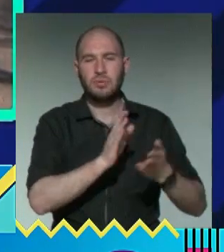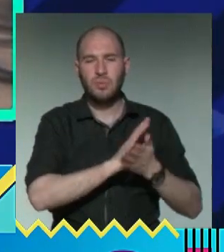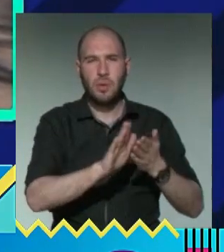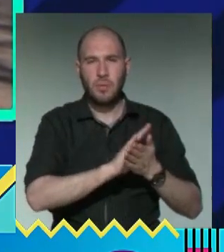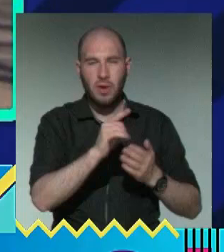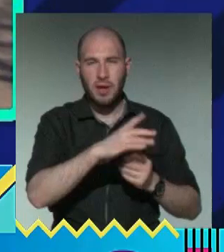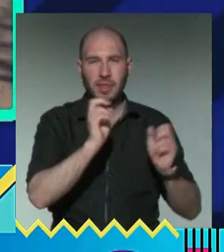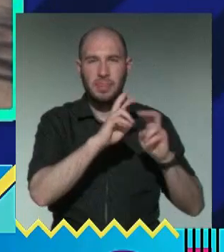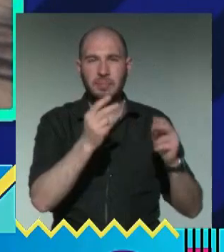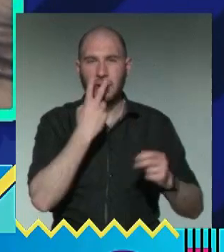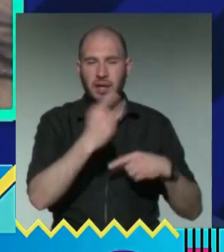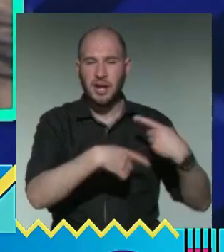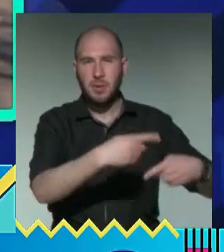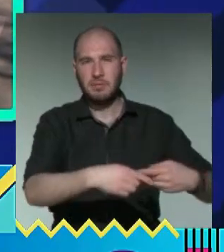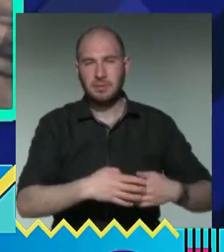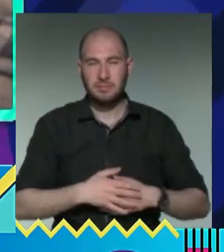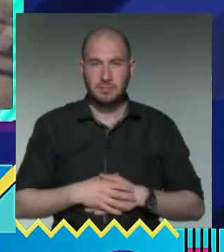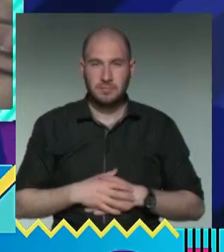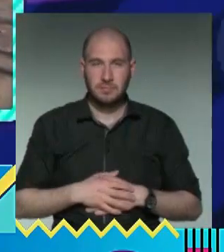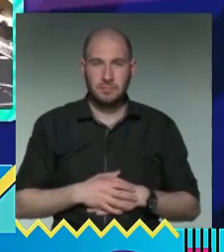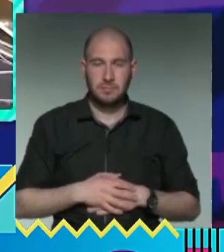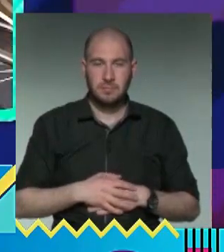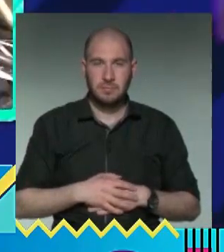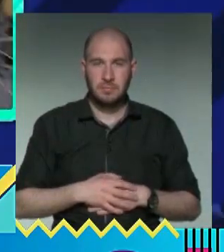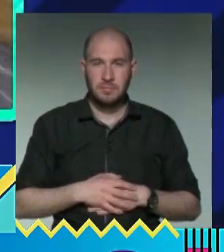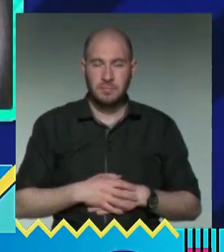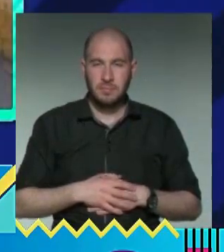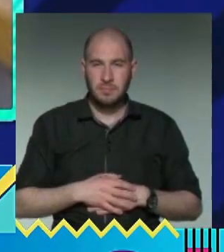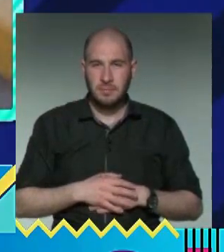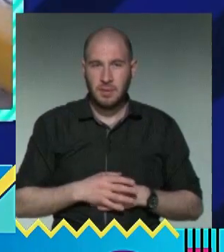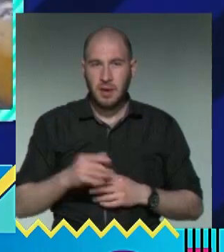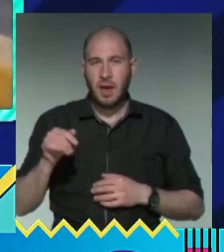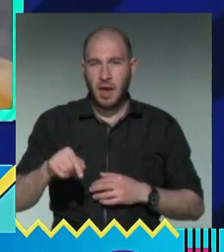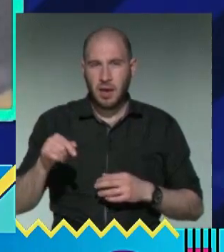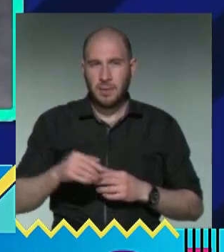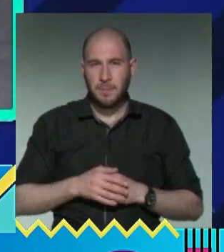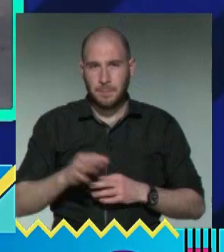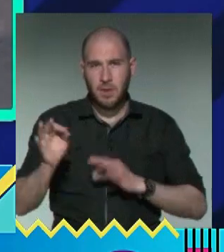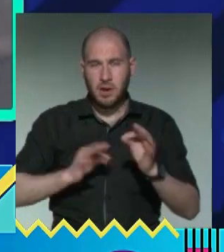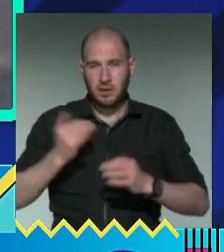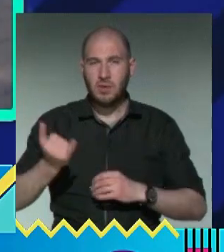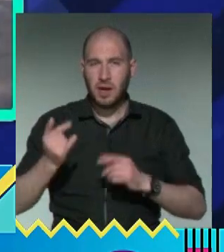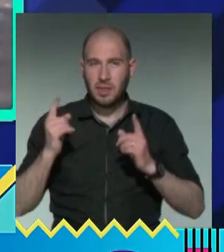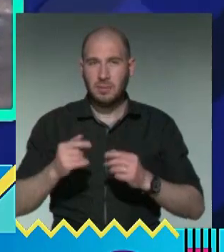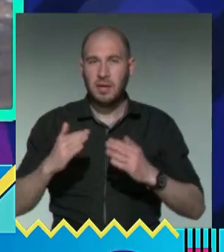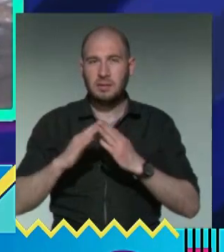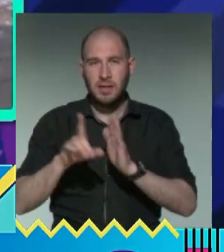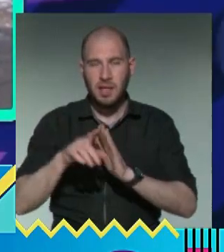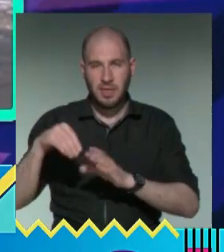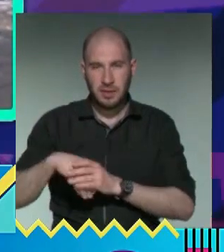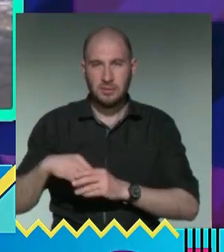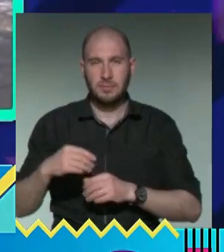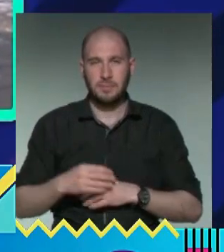proyectos en relación a las energías renovables? Mira, hay una serie de proyectos también ahí en la legislatura